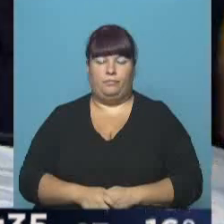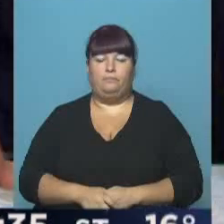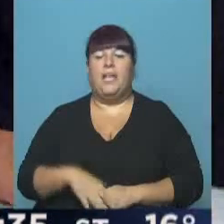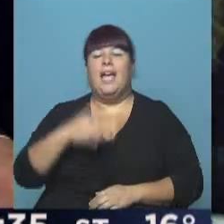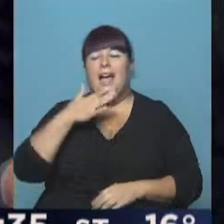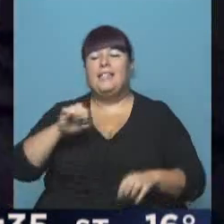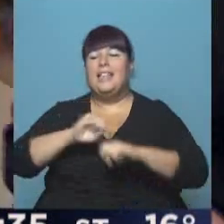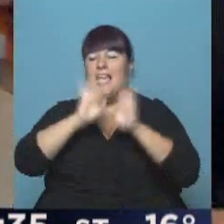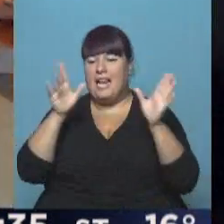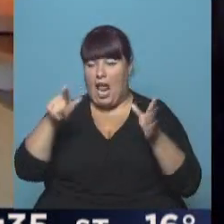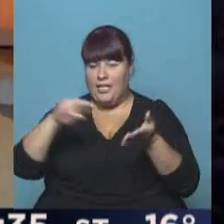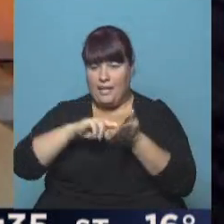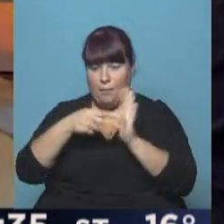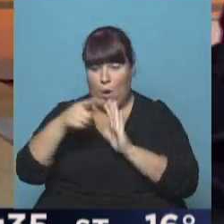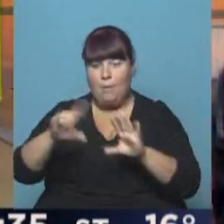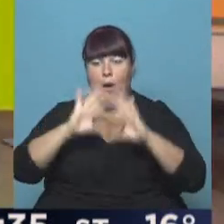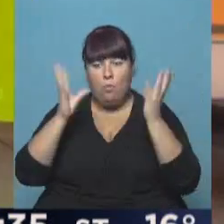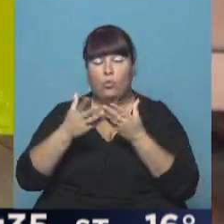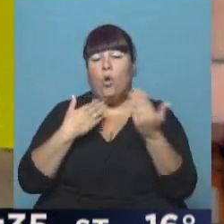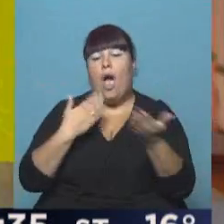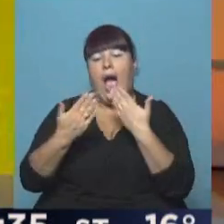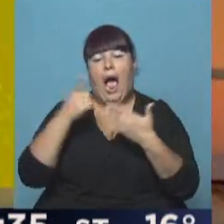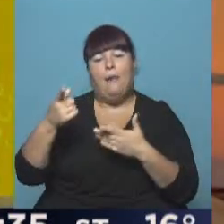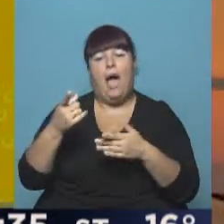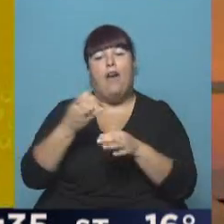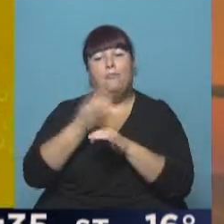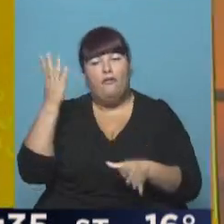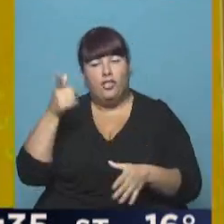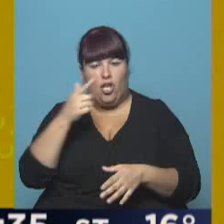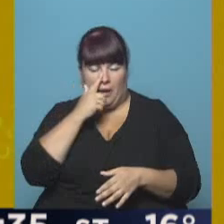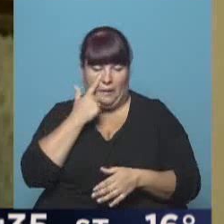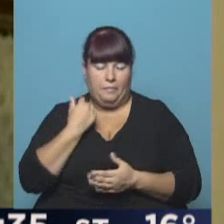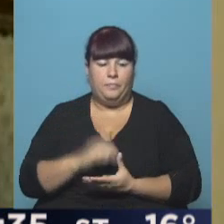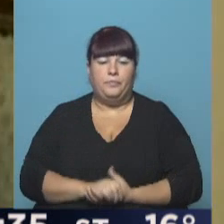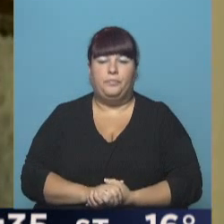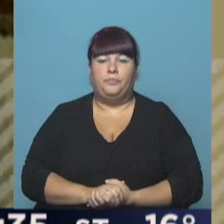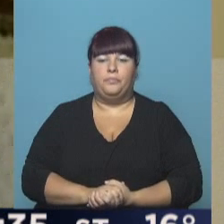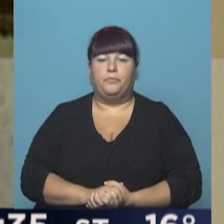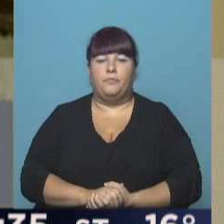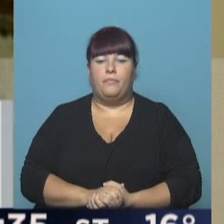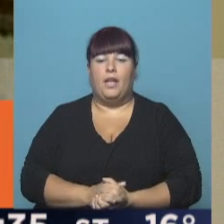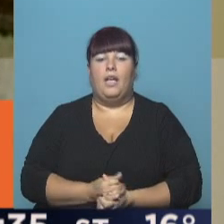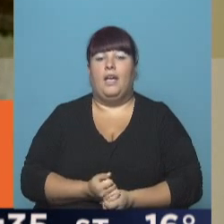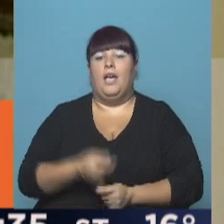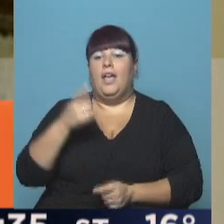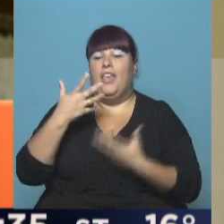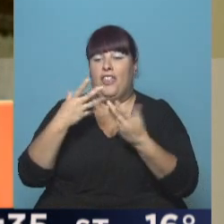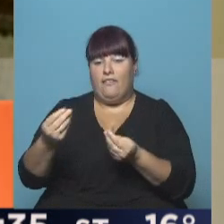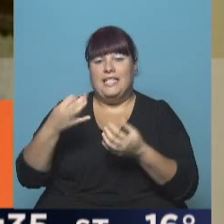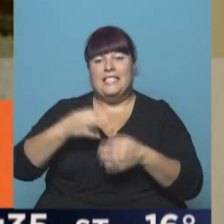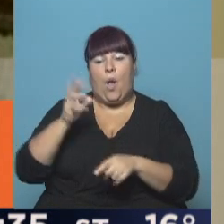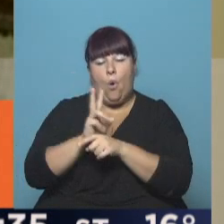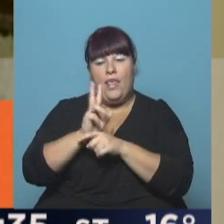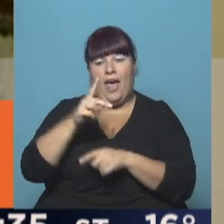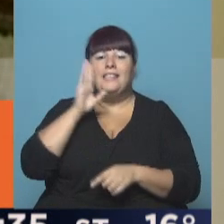Para entender un poco más este conflicto internacional, estuvimos hablando con un analista. El asesor de Seguridad Nacional de